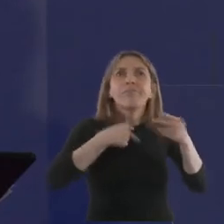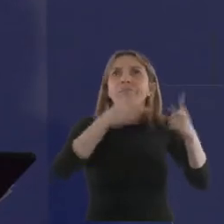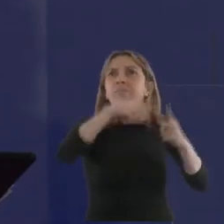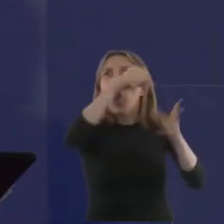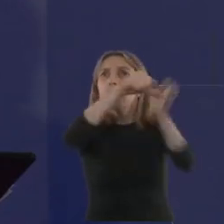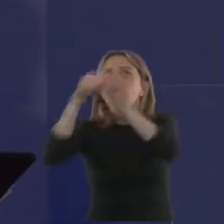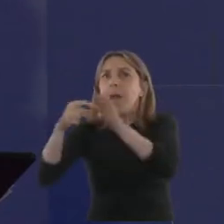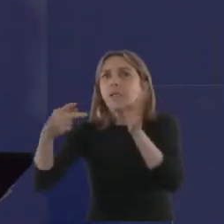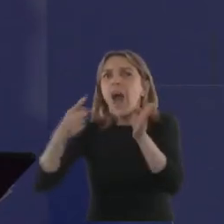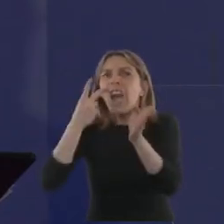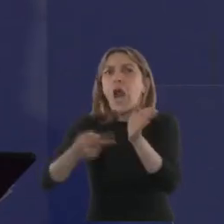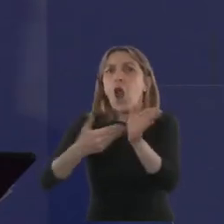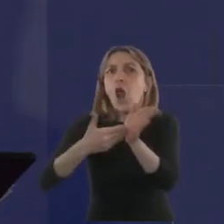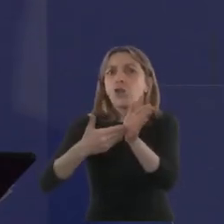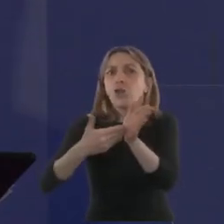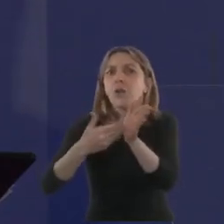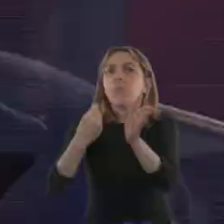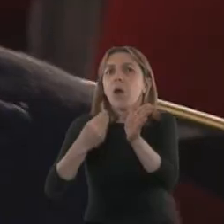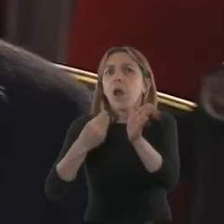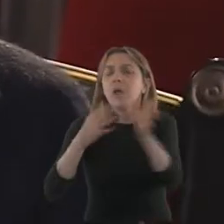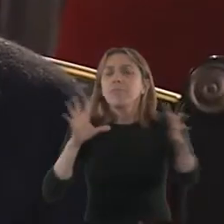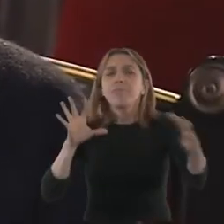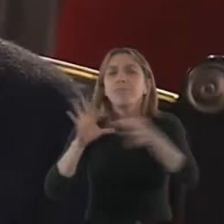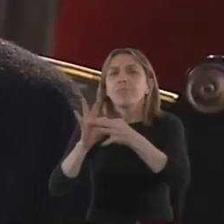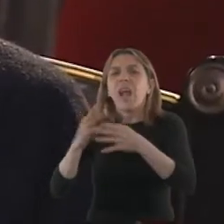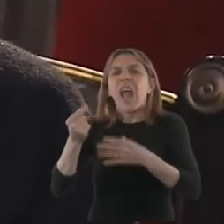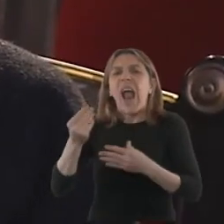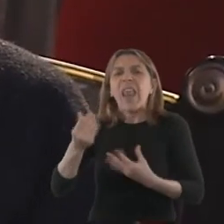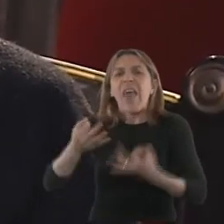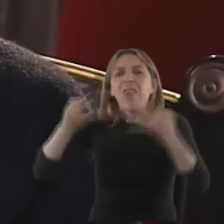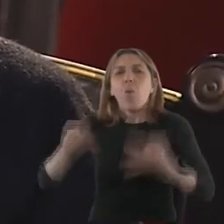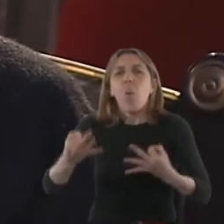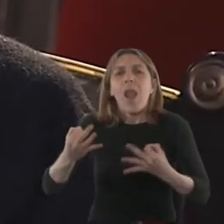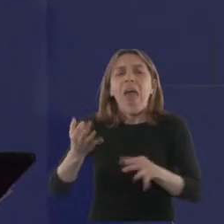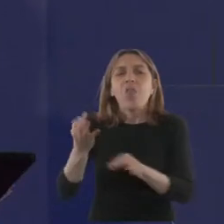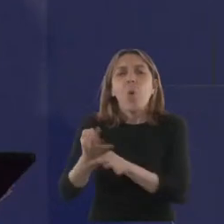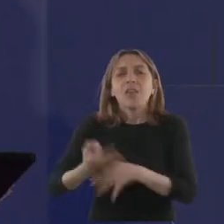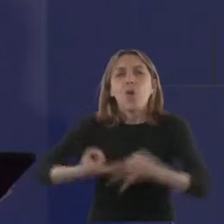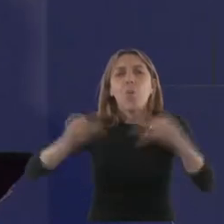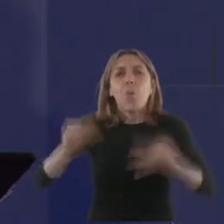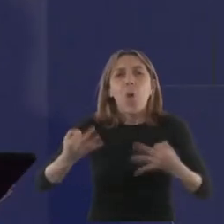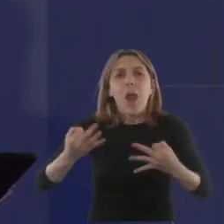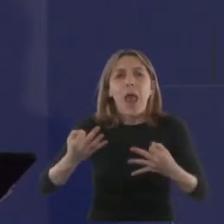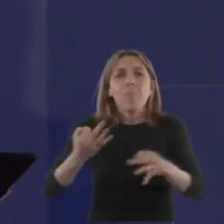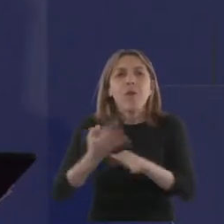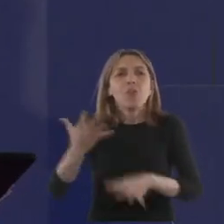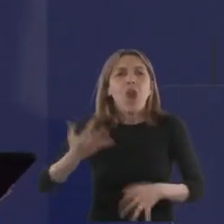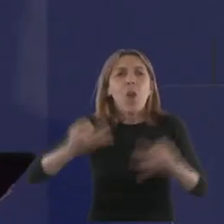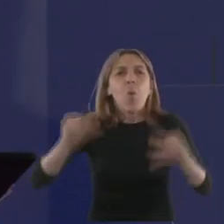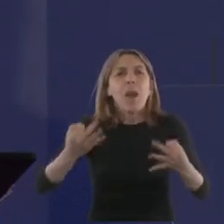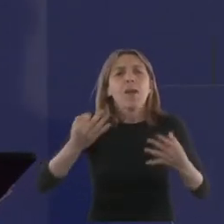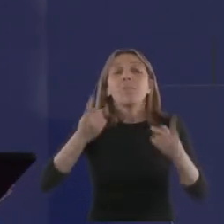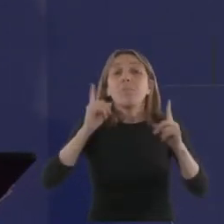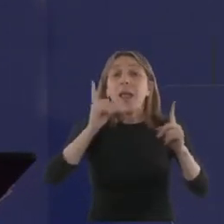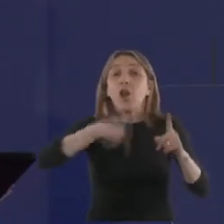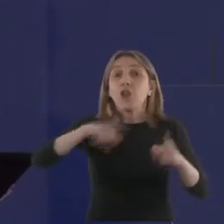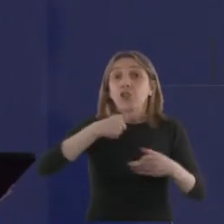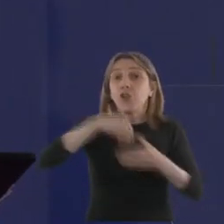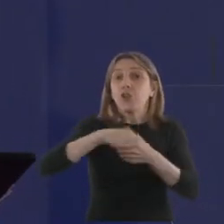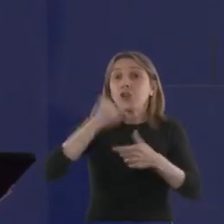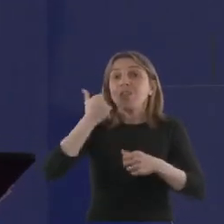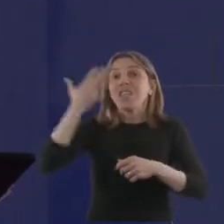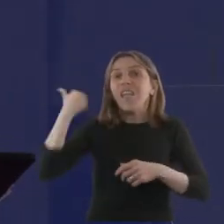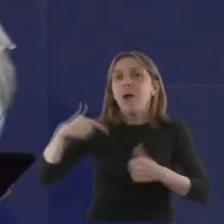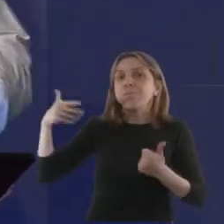sinónimo de calidad educativa. Pero quienes nos formamos aquí sabemos que hay algo más, que no es